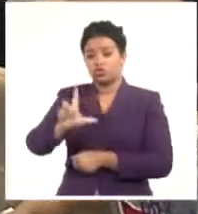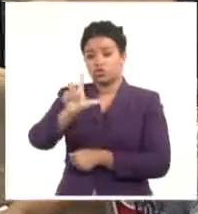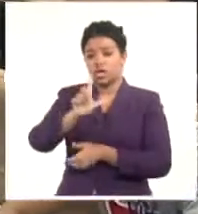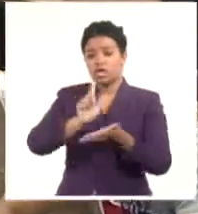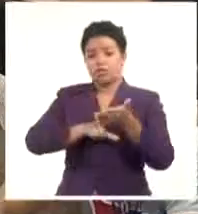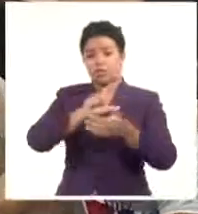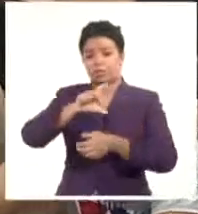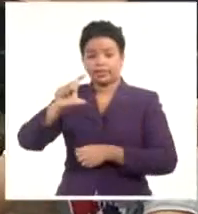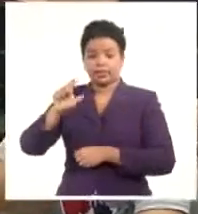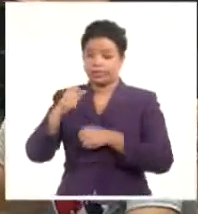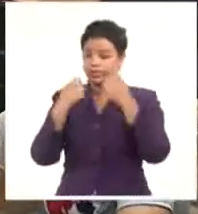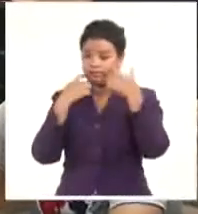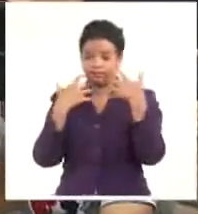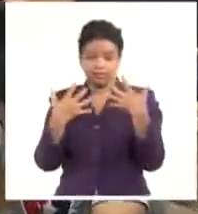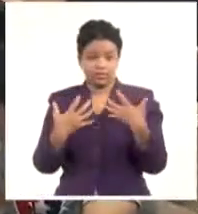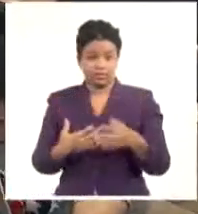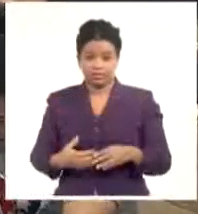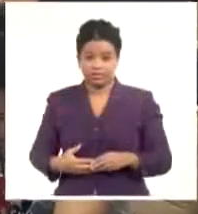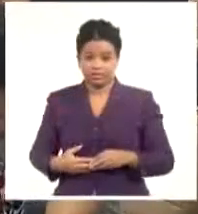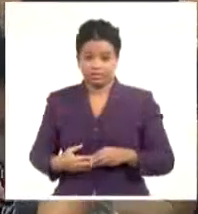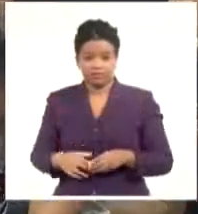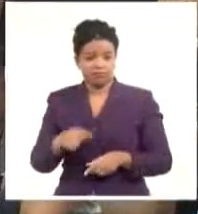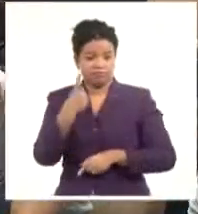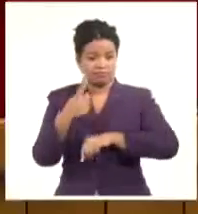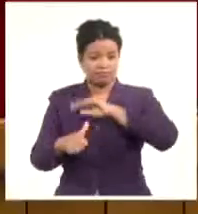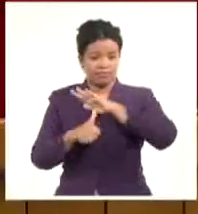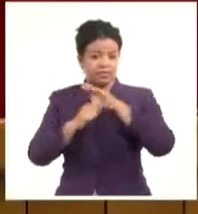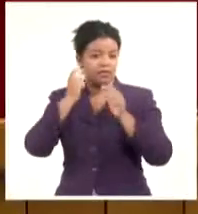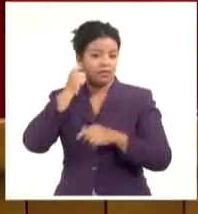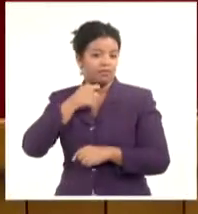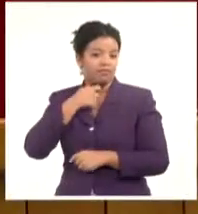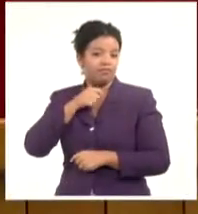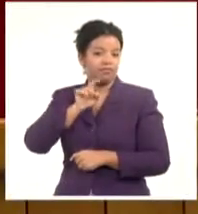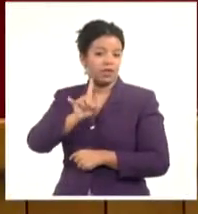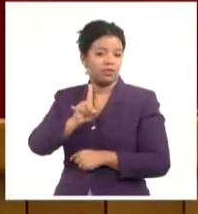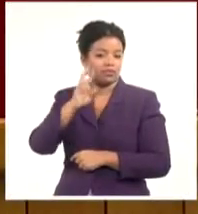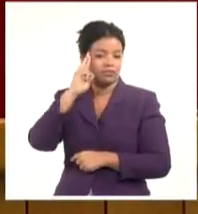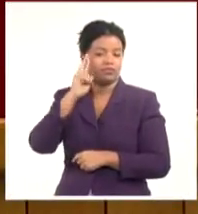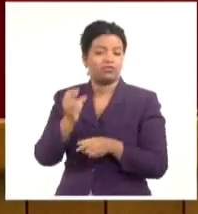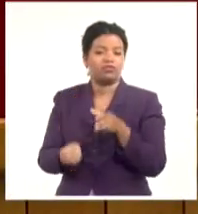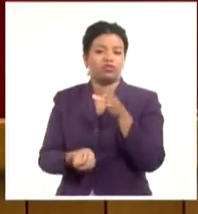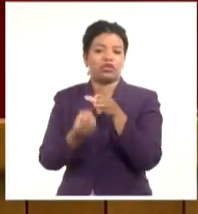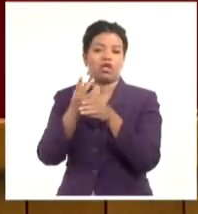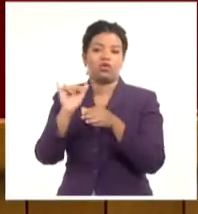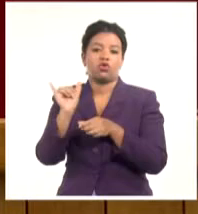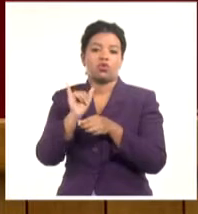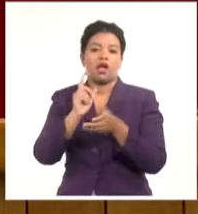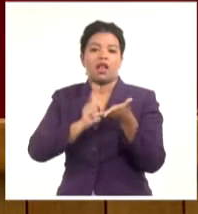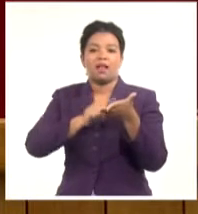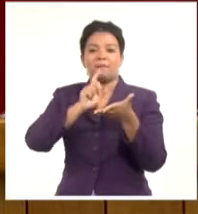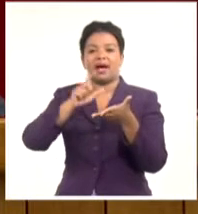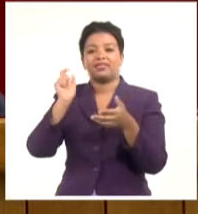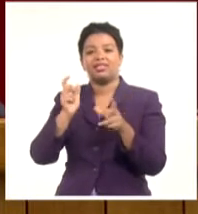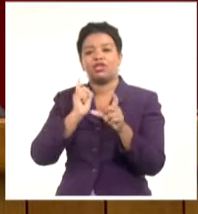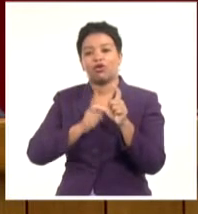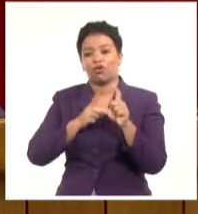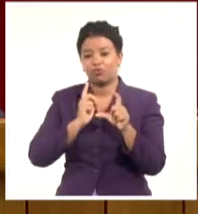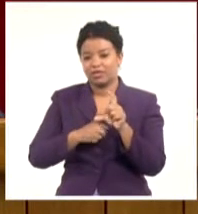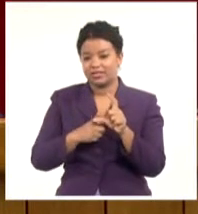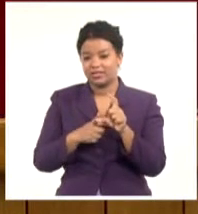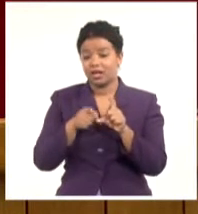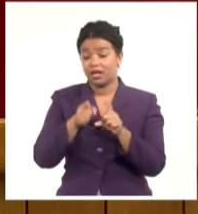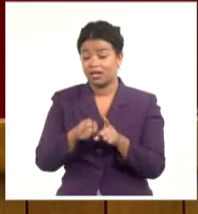de vanguardia. Su primer presidente no es por casualidad fundador también del Partido Comunista e